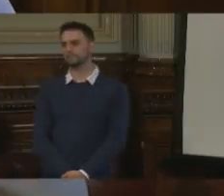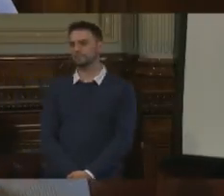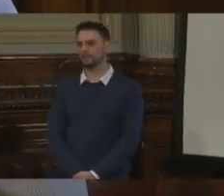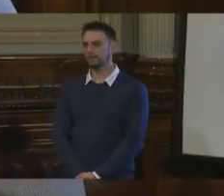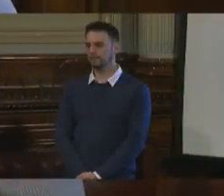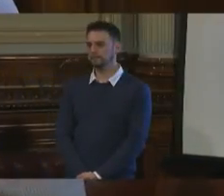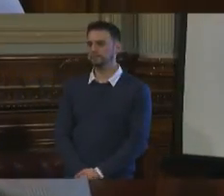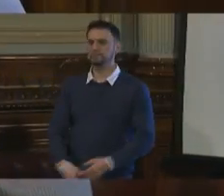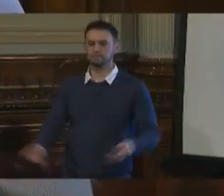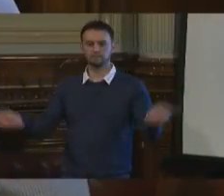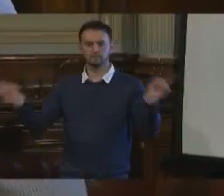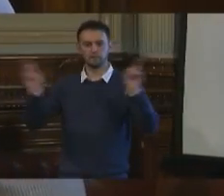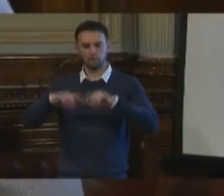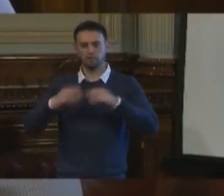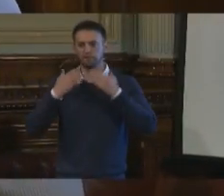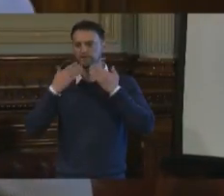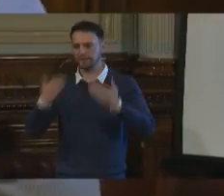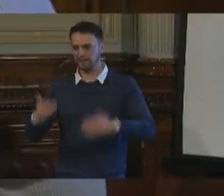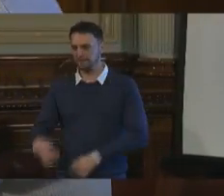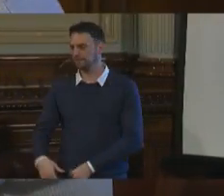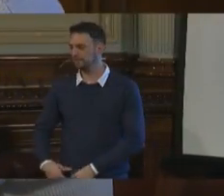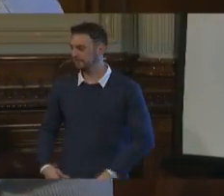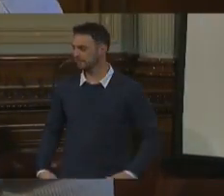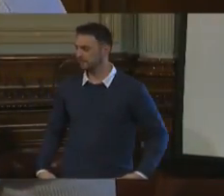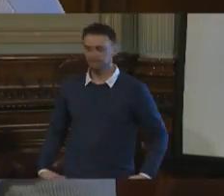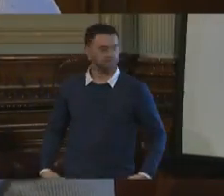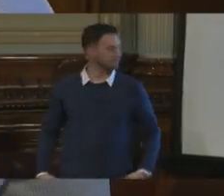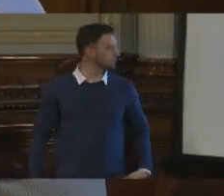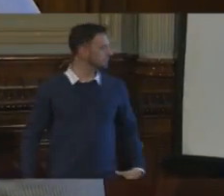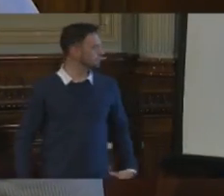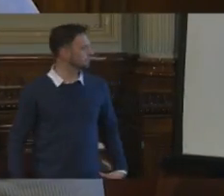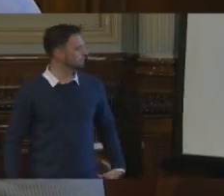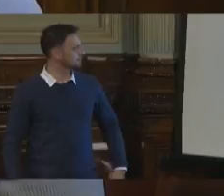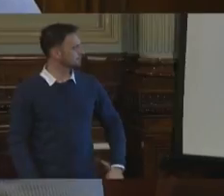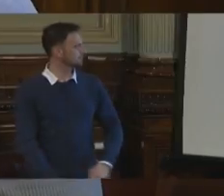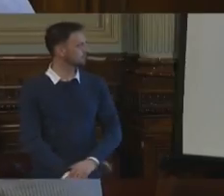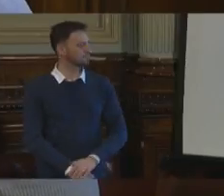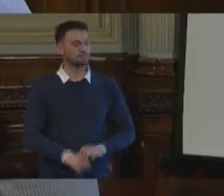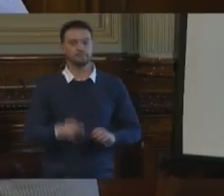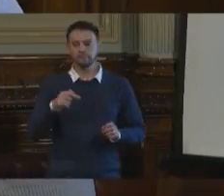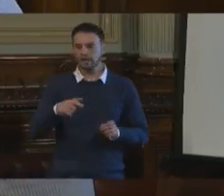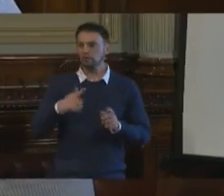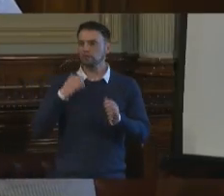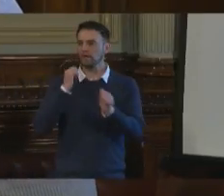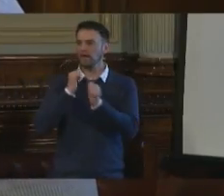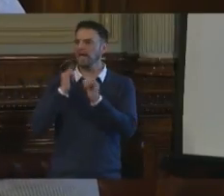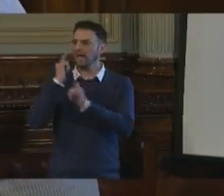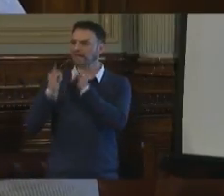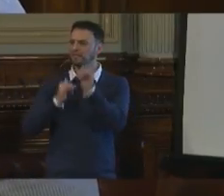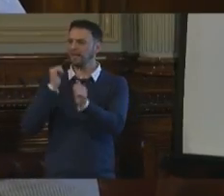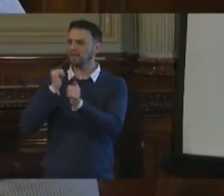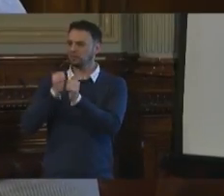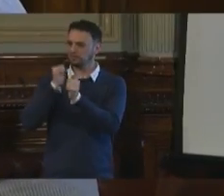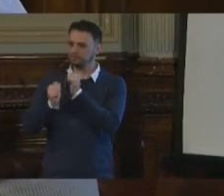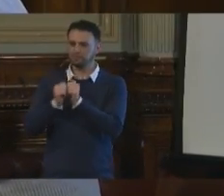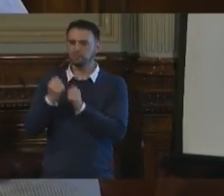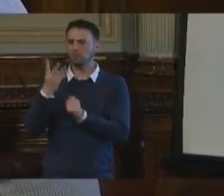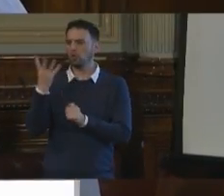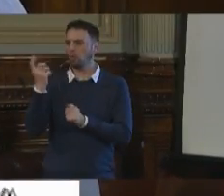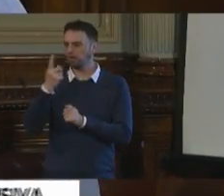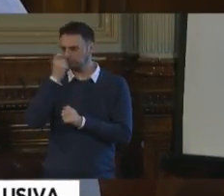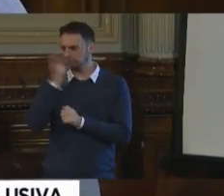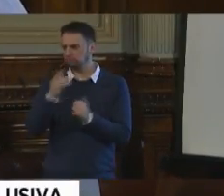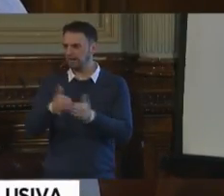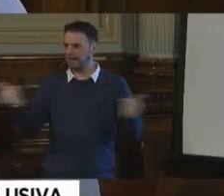bueno gracias volvemos a la diapositiva es un recorrido intenso para ver en 4